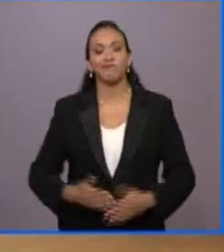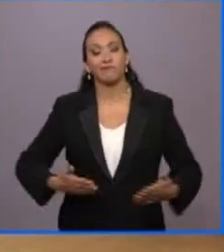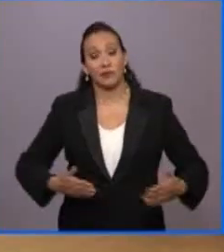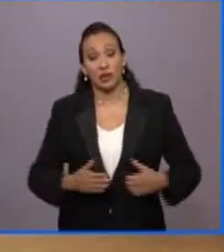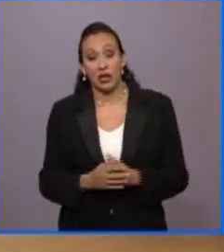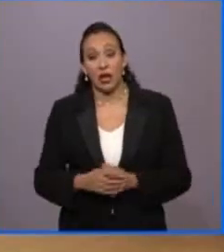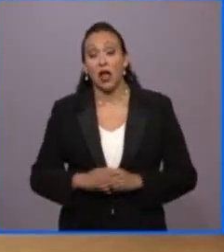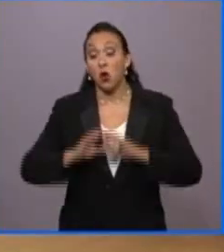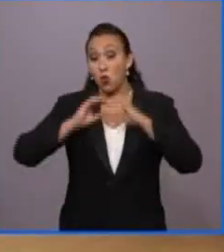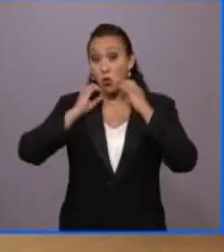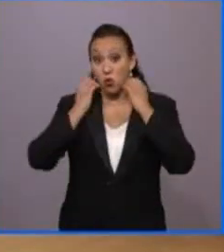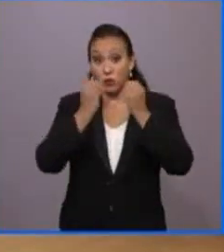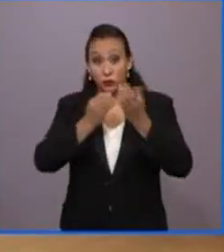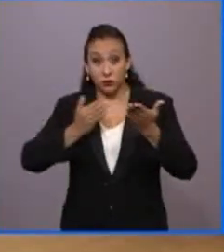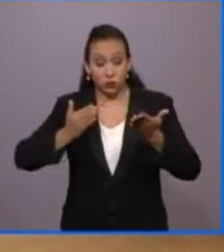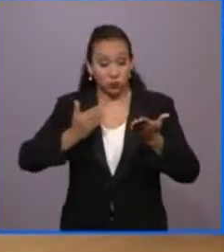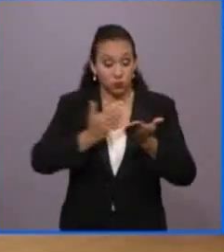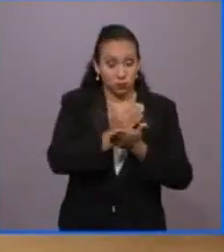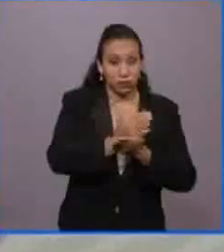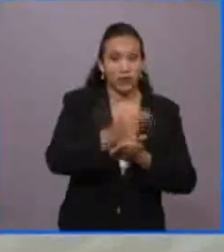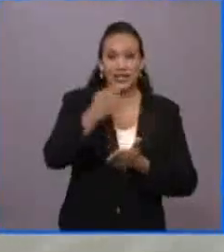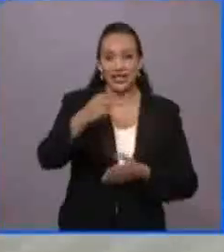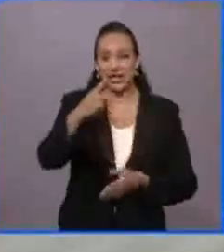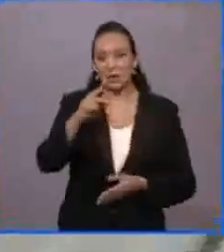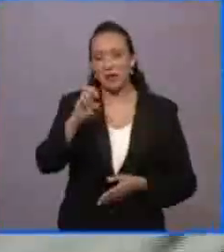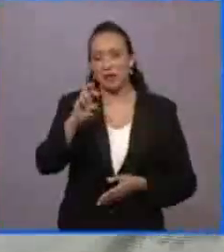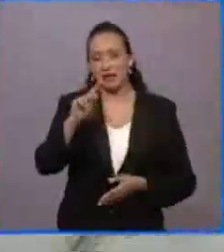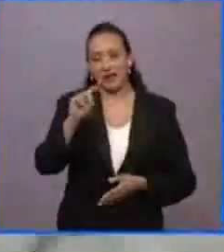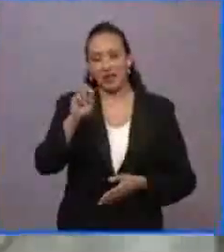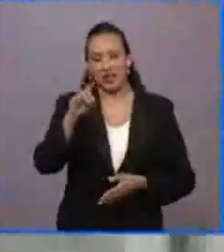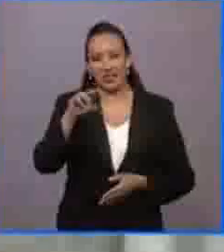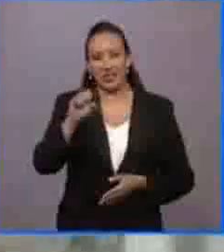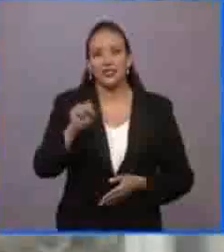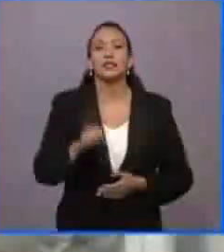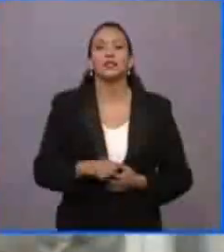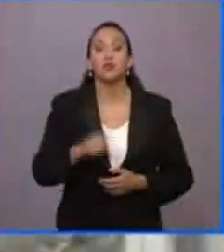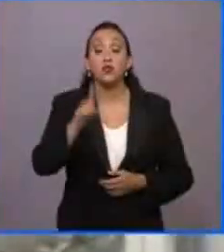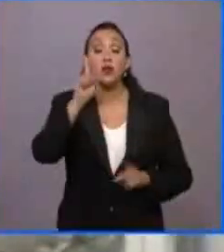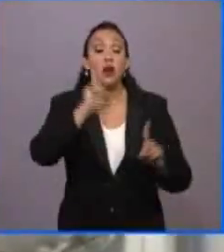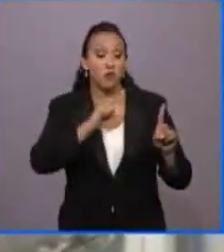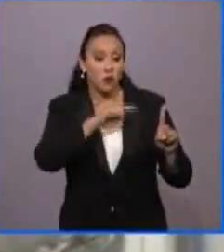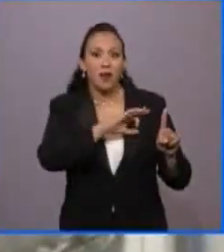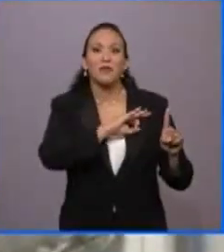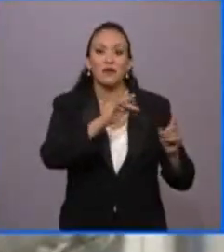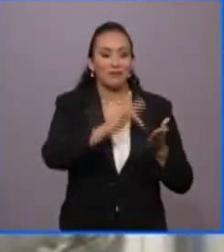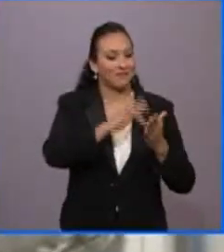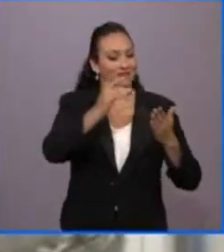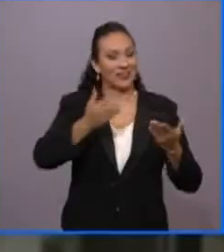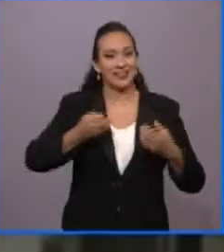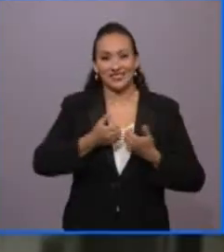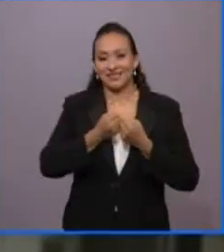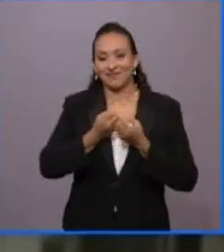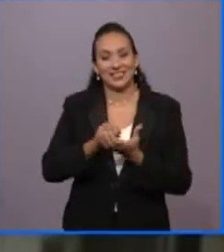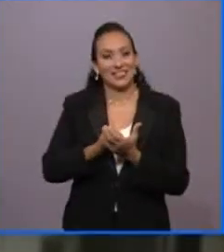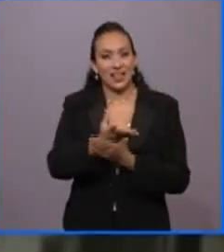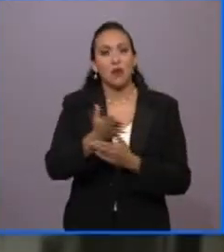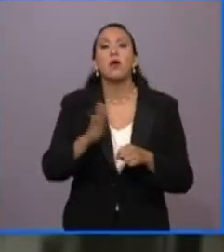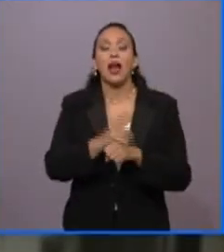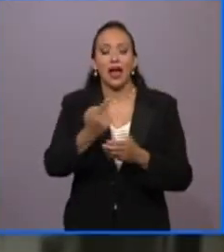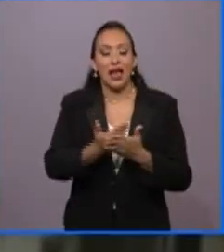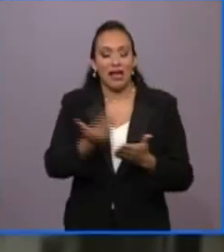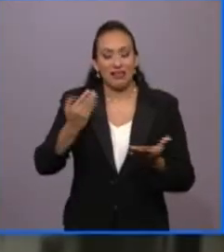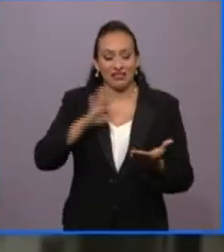Debido a la intervención de la organización Perteneces, Justicia e Igualdad, una mujer logró su libertad después de meses de mantenerse en